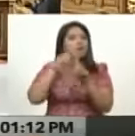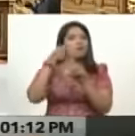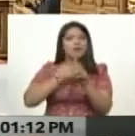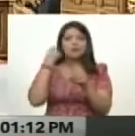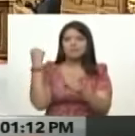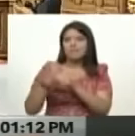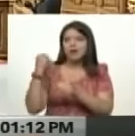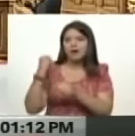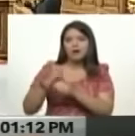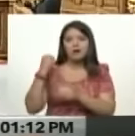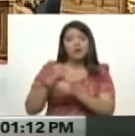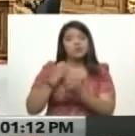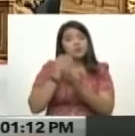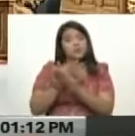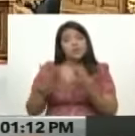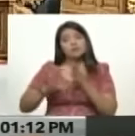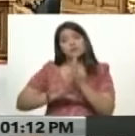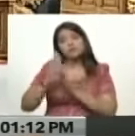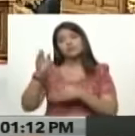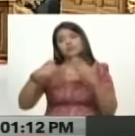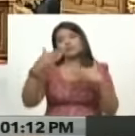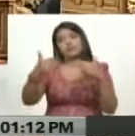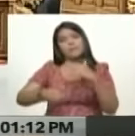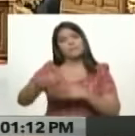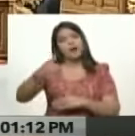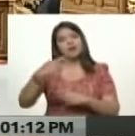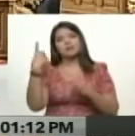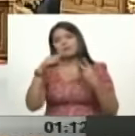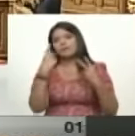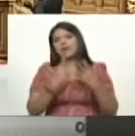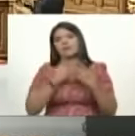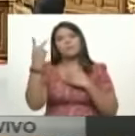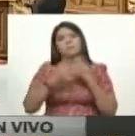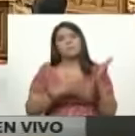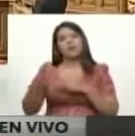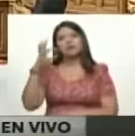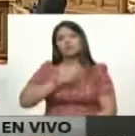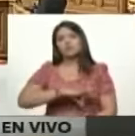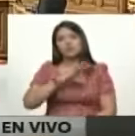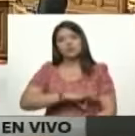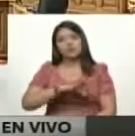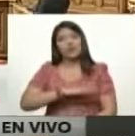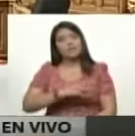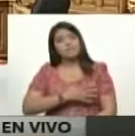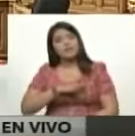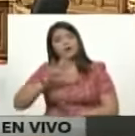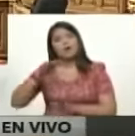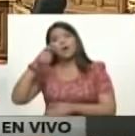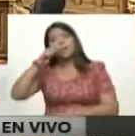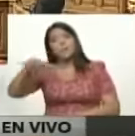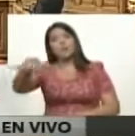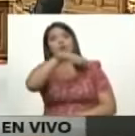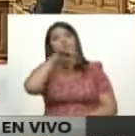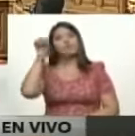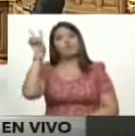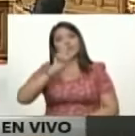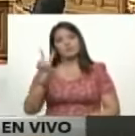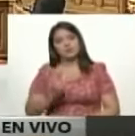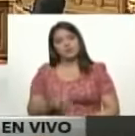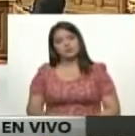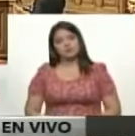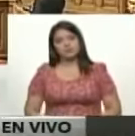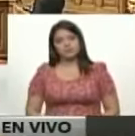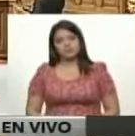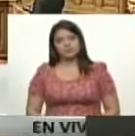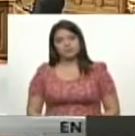para avanzar aún más en las políticas sociales que vayan en favor del pueblo de Venezuela.